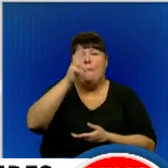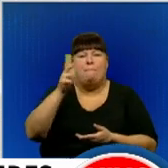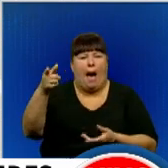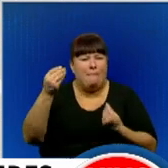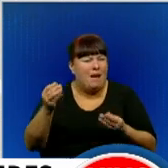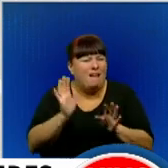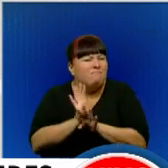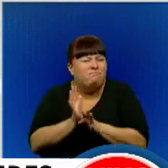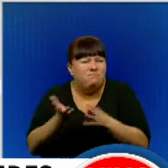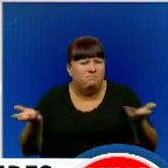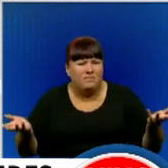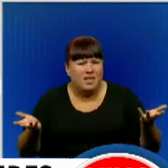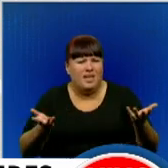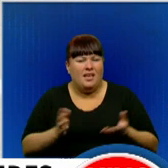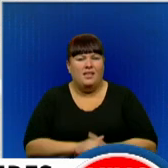sea